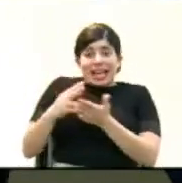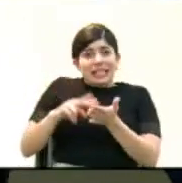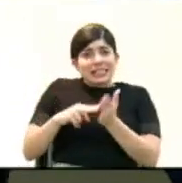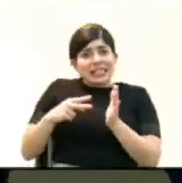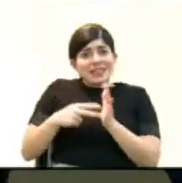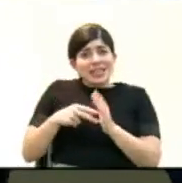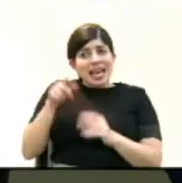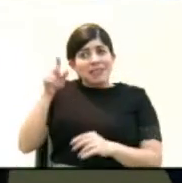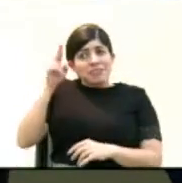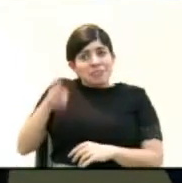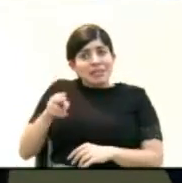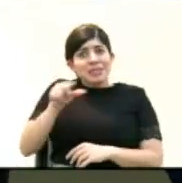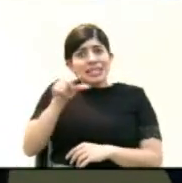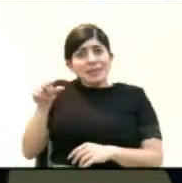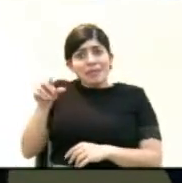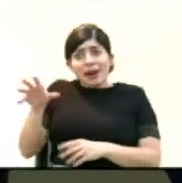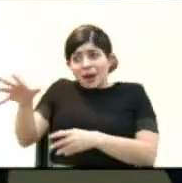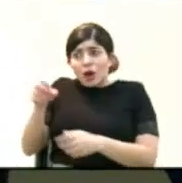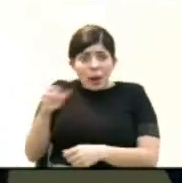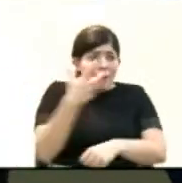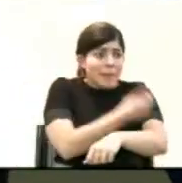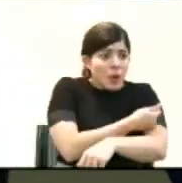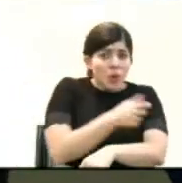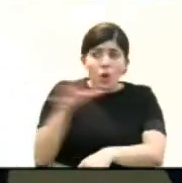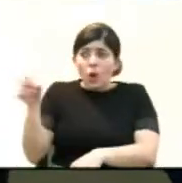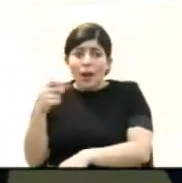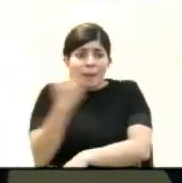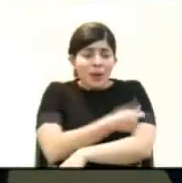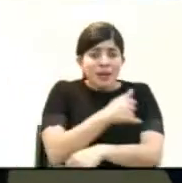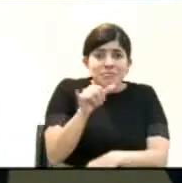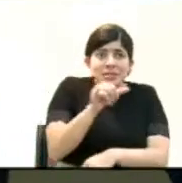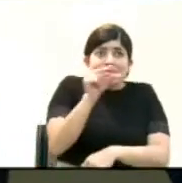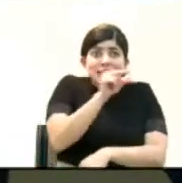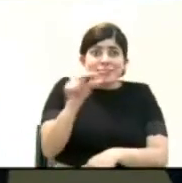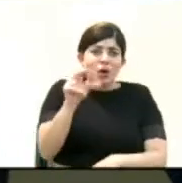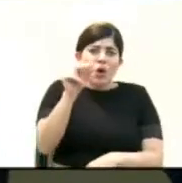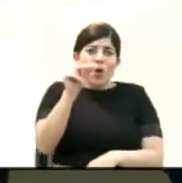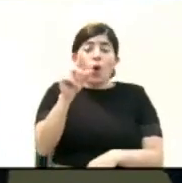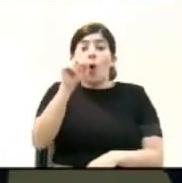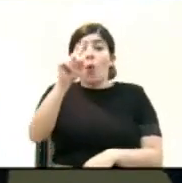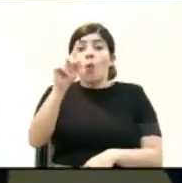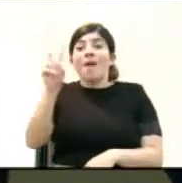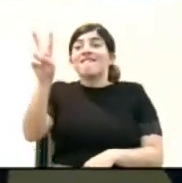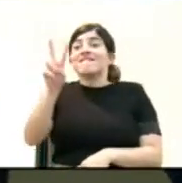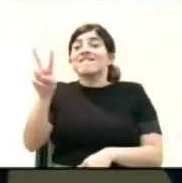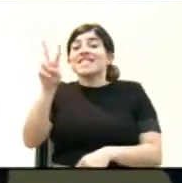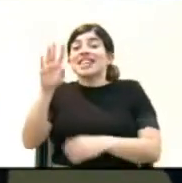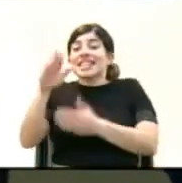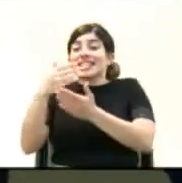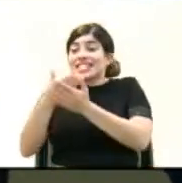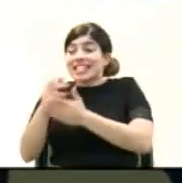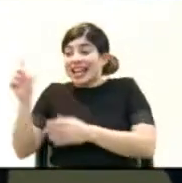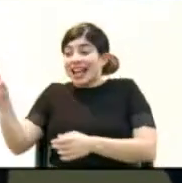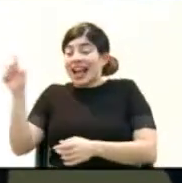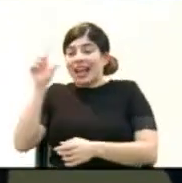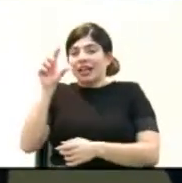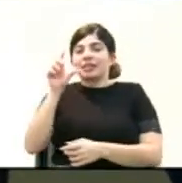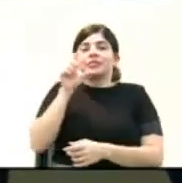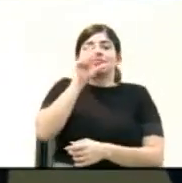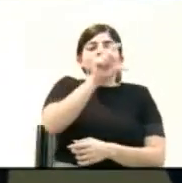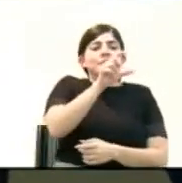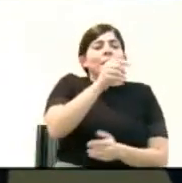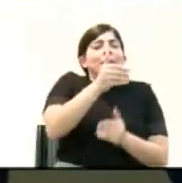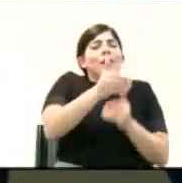que esa misma semana se aplican. Una vacuna o las dosis que llegan un viernes tendrían que pasar por un proceso